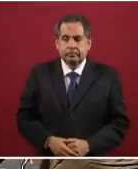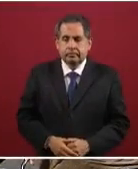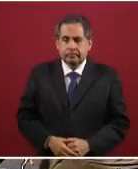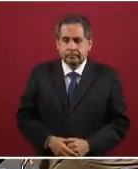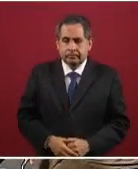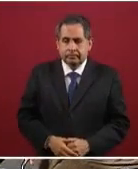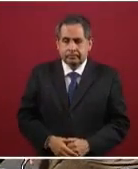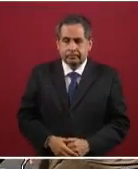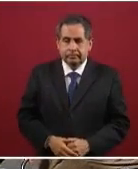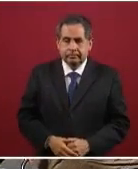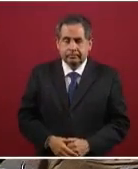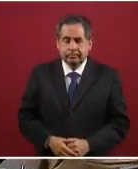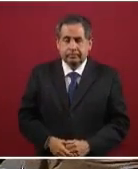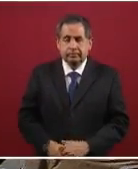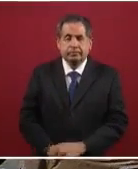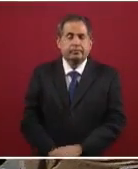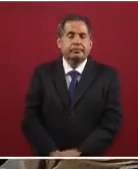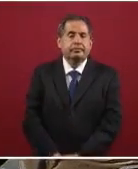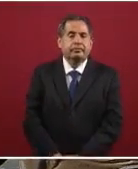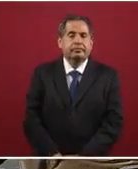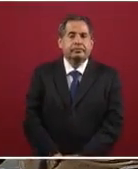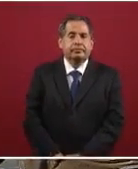Señor presidente.